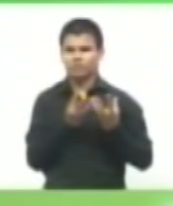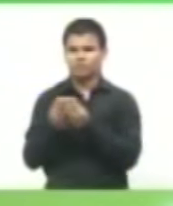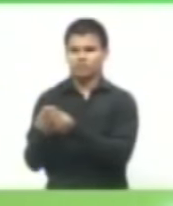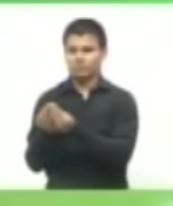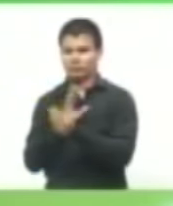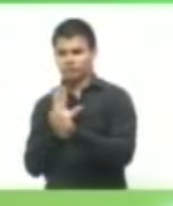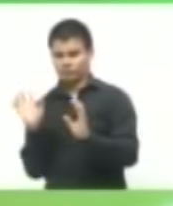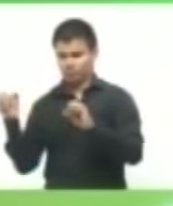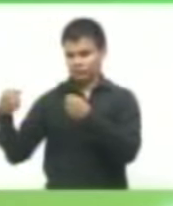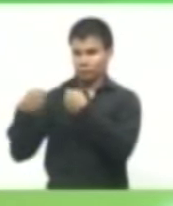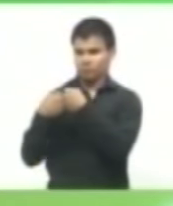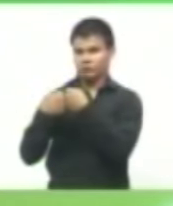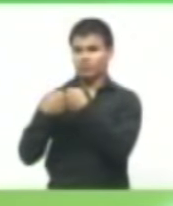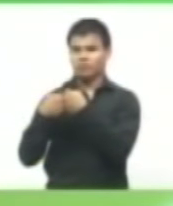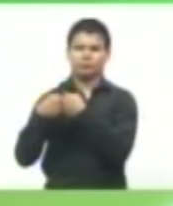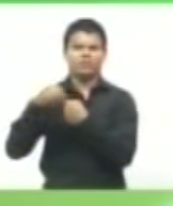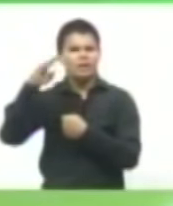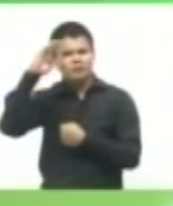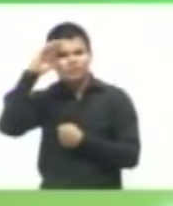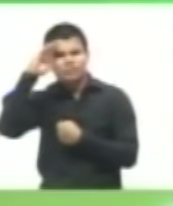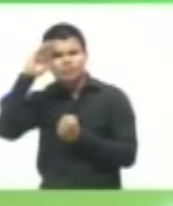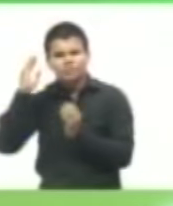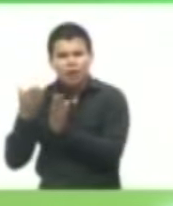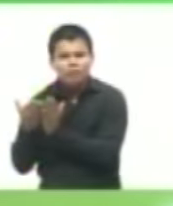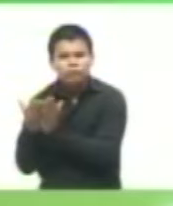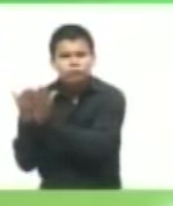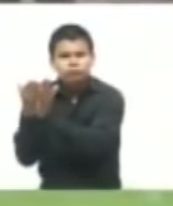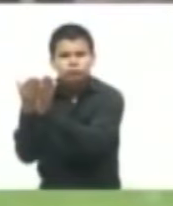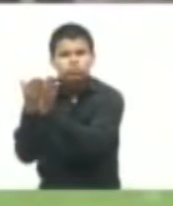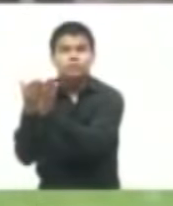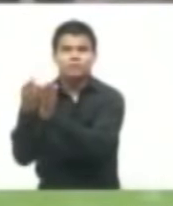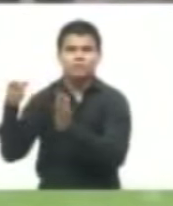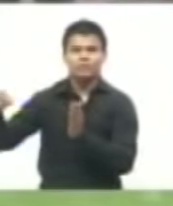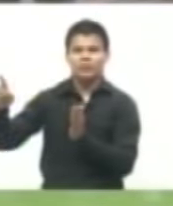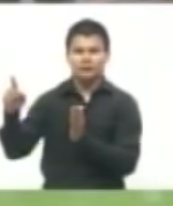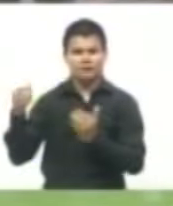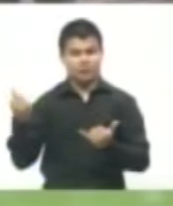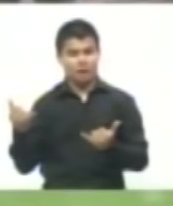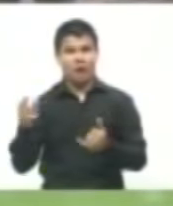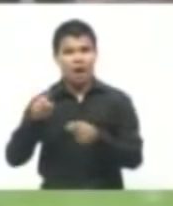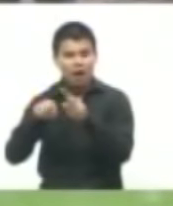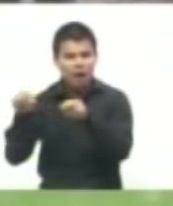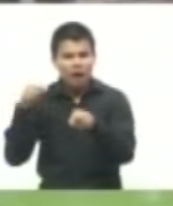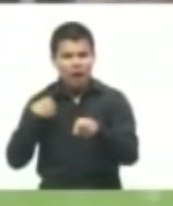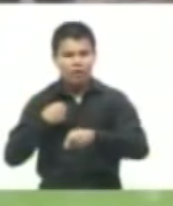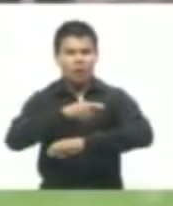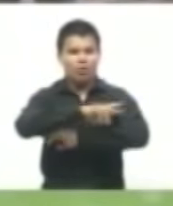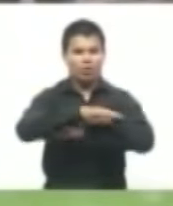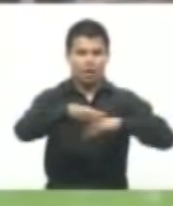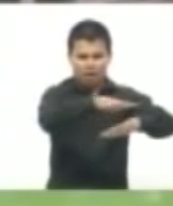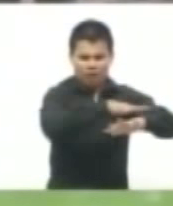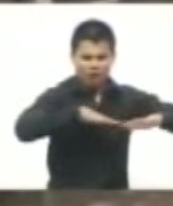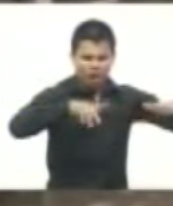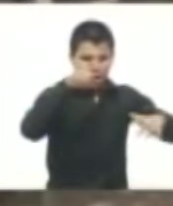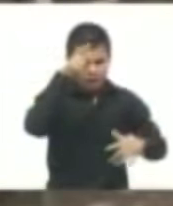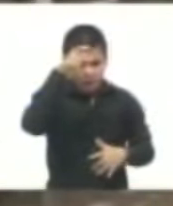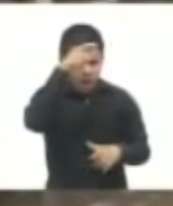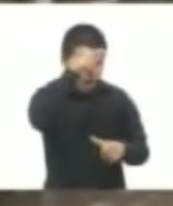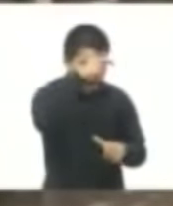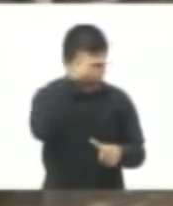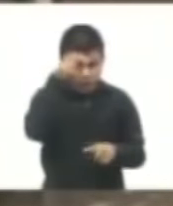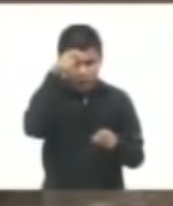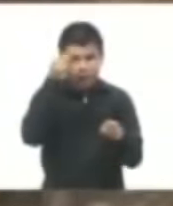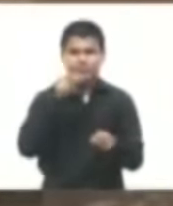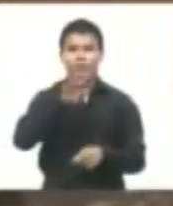Armada Nacional de Sucre, recuperaron 88 reses de 103 que habían sido robadas en Montelíbano, Córdoba. En